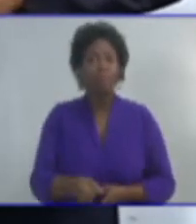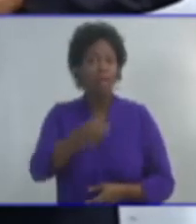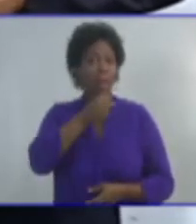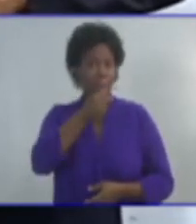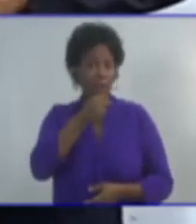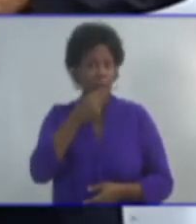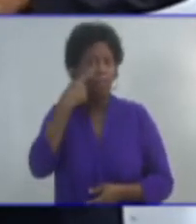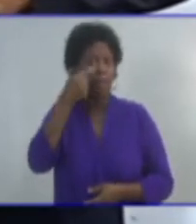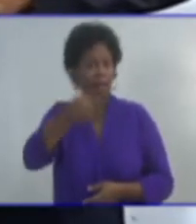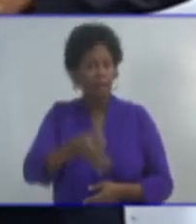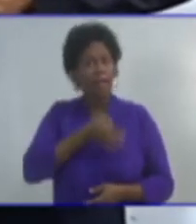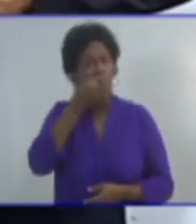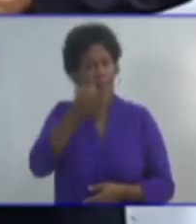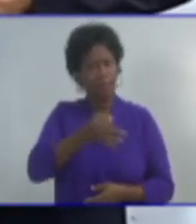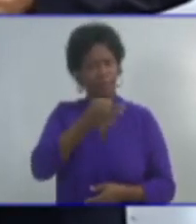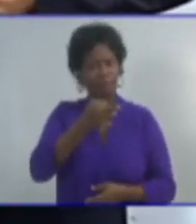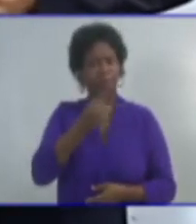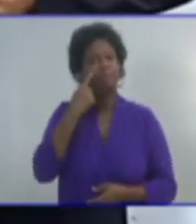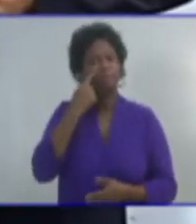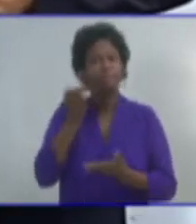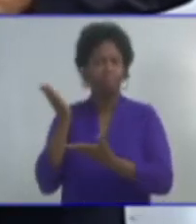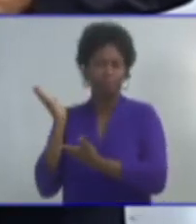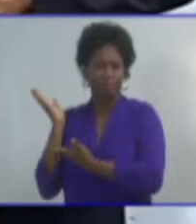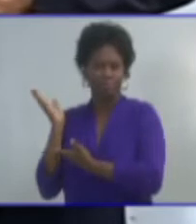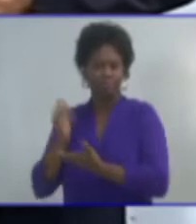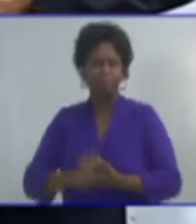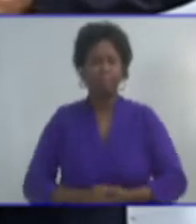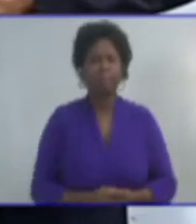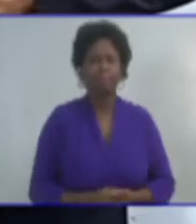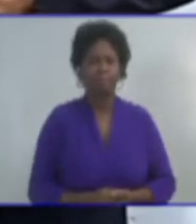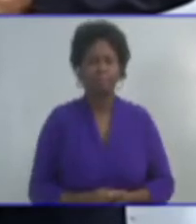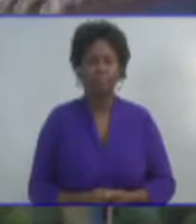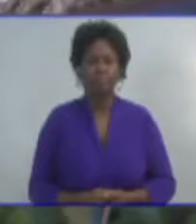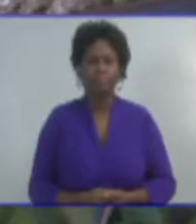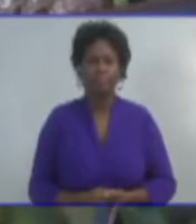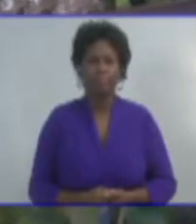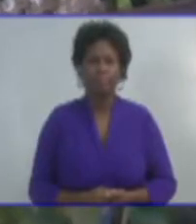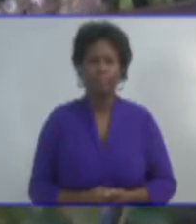Isaac García Cárdenas estuvo allí y ahora nos ofrece los detalles.